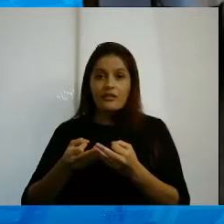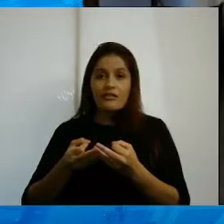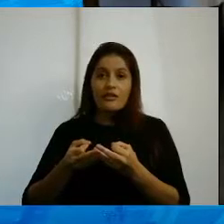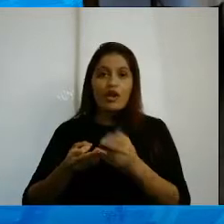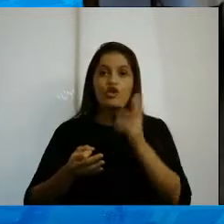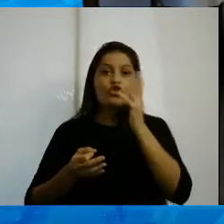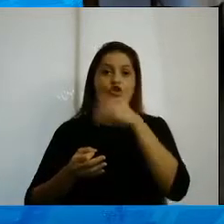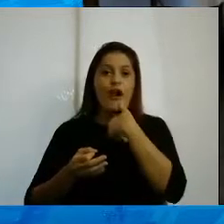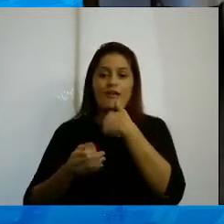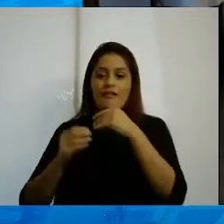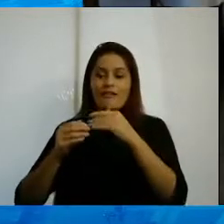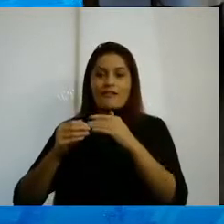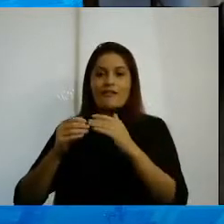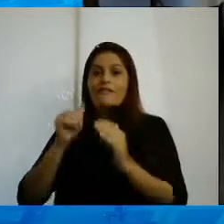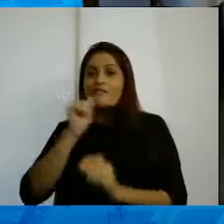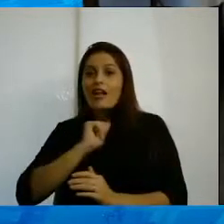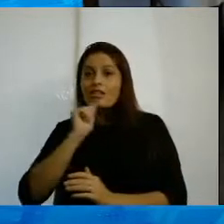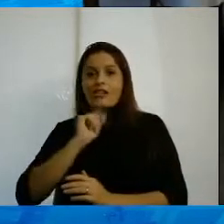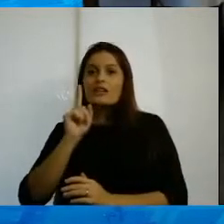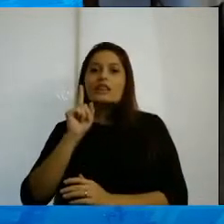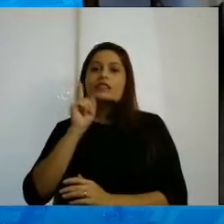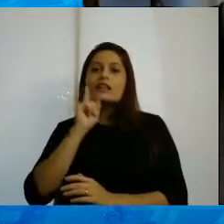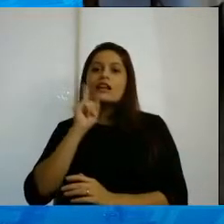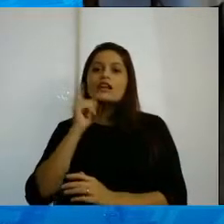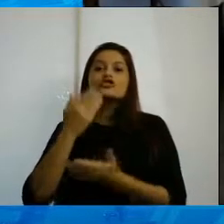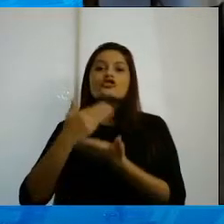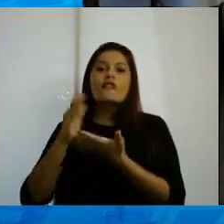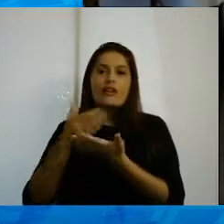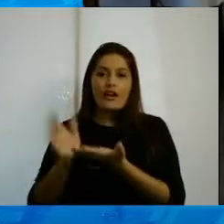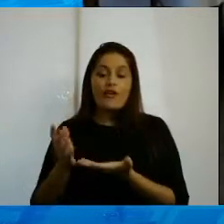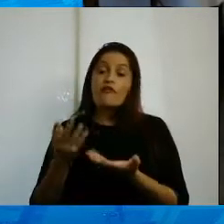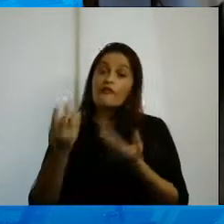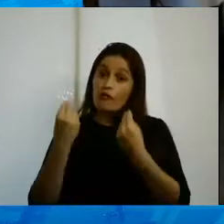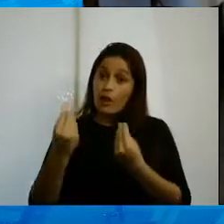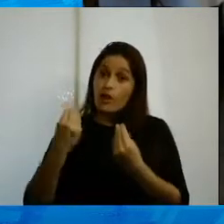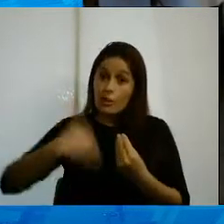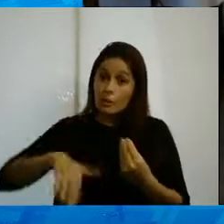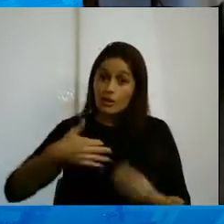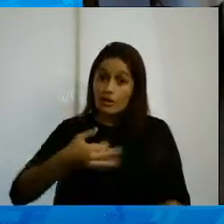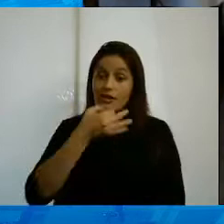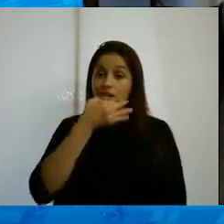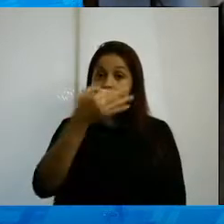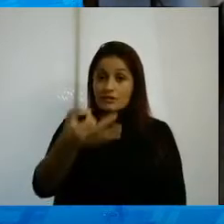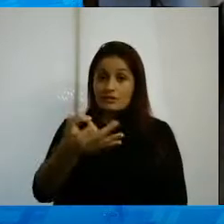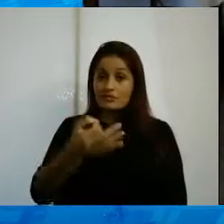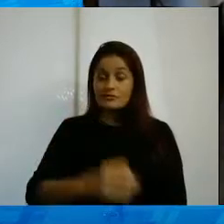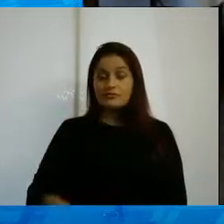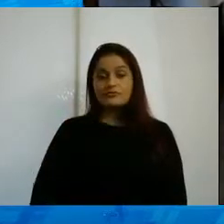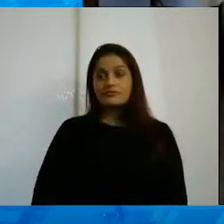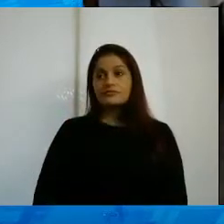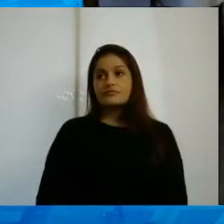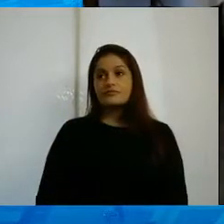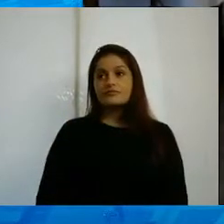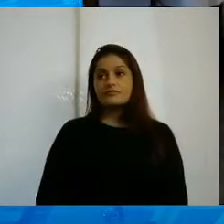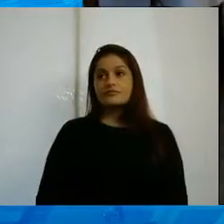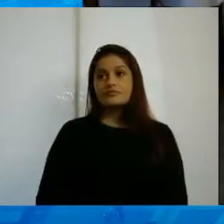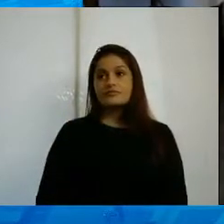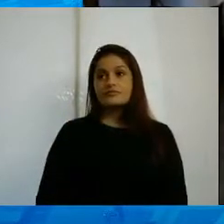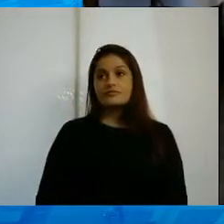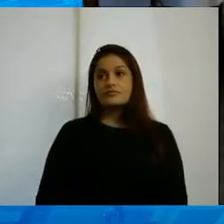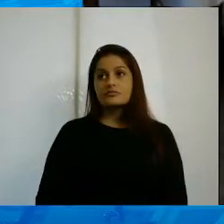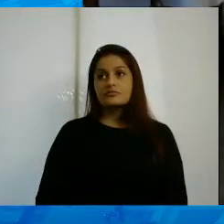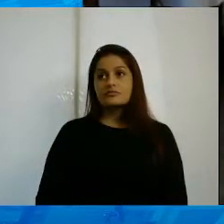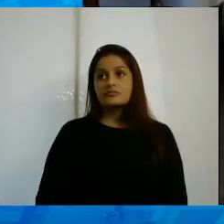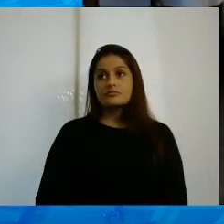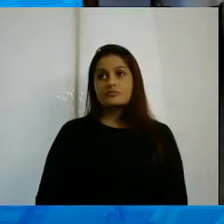No hubo un déficit, sino que al contrario, hubo un superávit de 300 millones. Entonces, también es importante señalarlo, alcaldesa. Gracias.